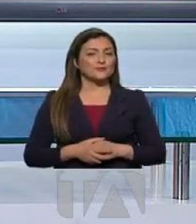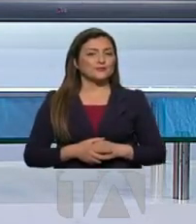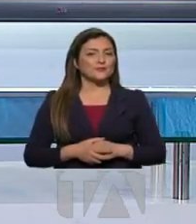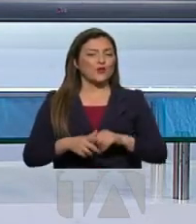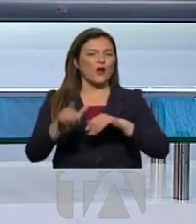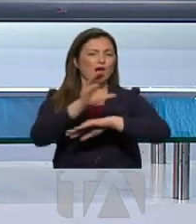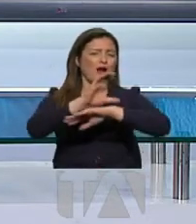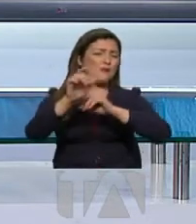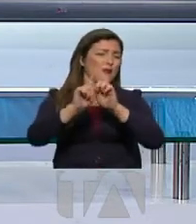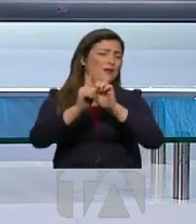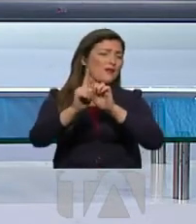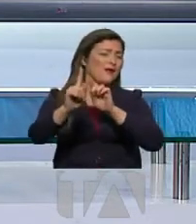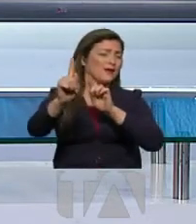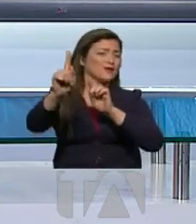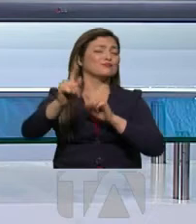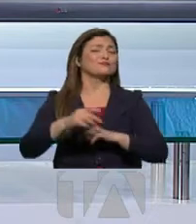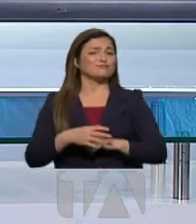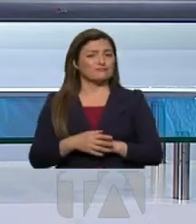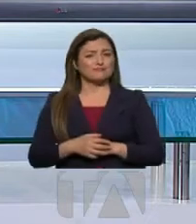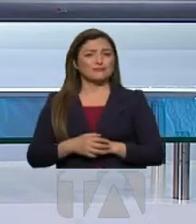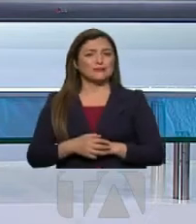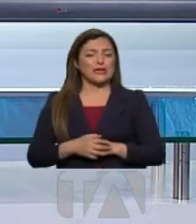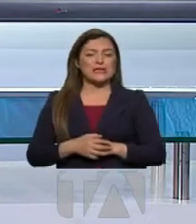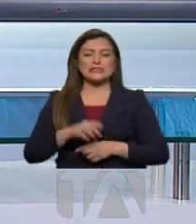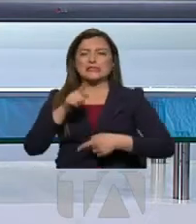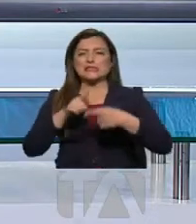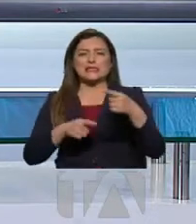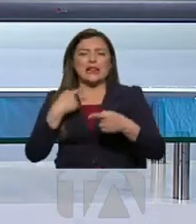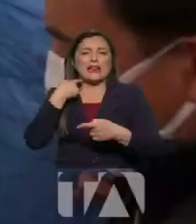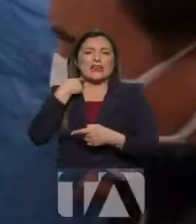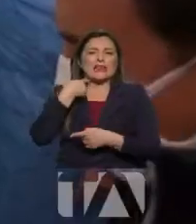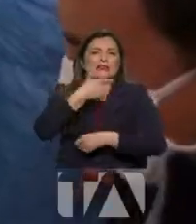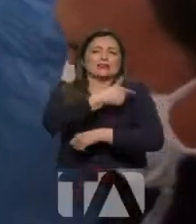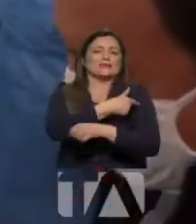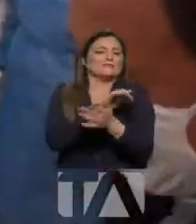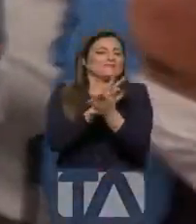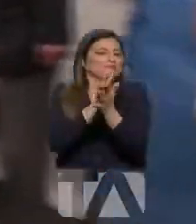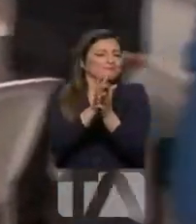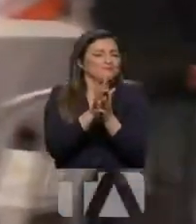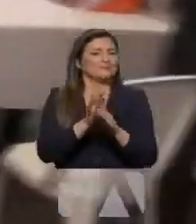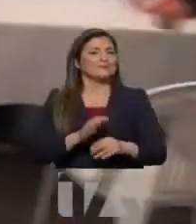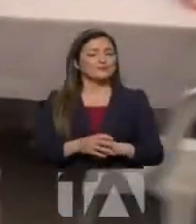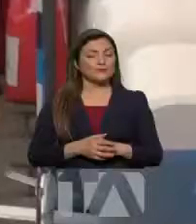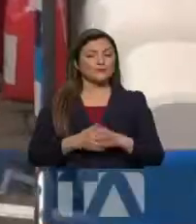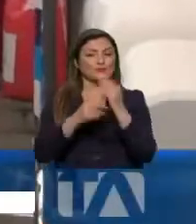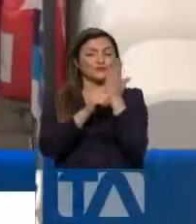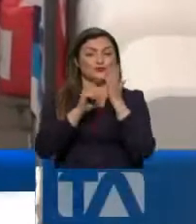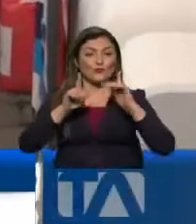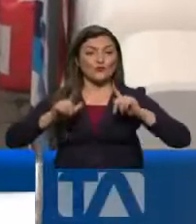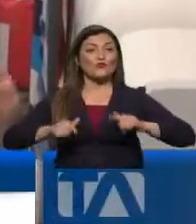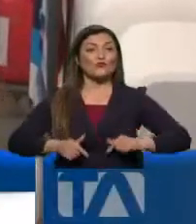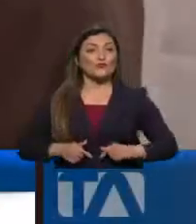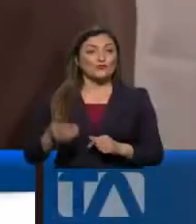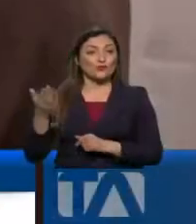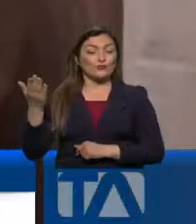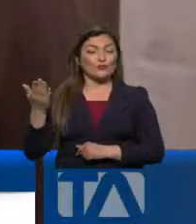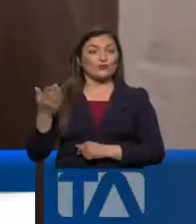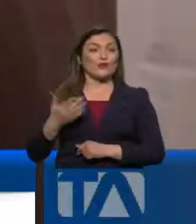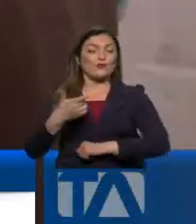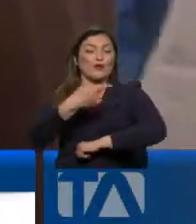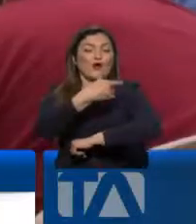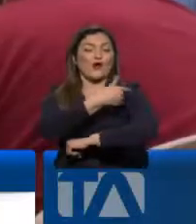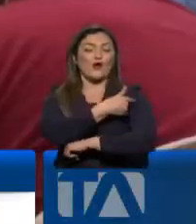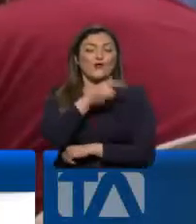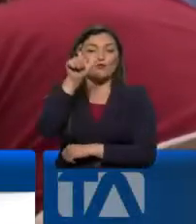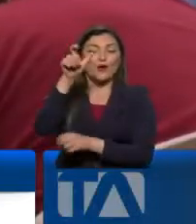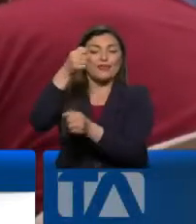sectores rurales alejados y no han accedido a la vacuna. La propia ministra de Salud, Ximena Garzón, inoculó a